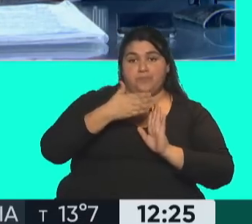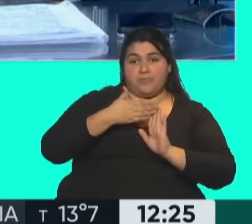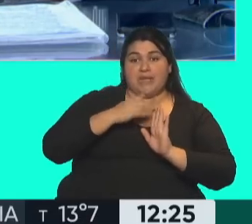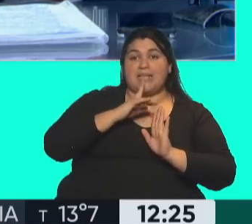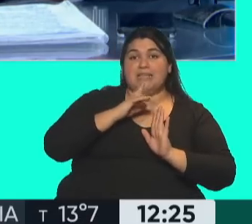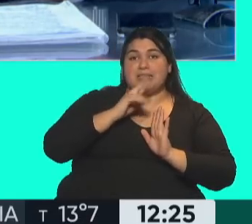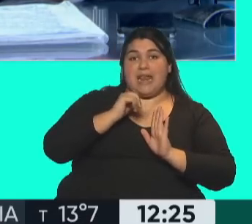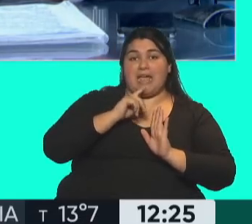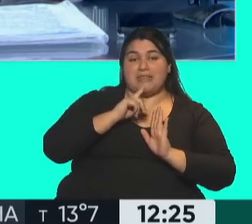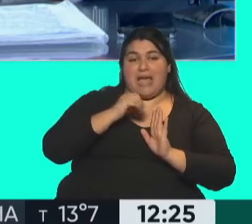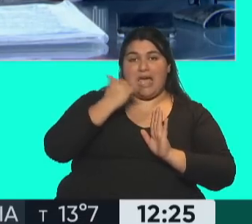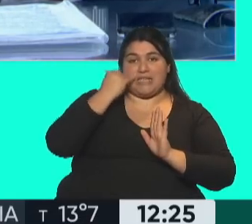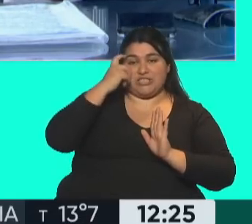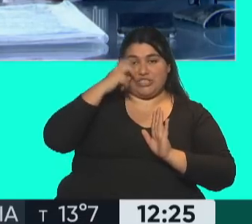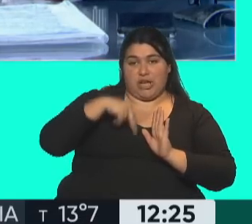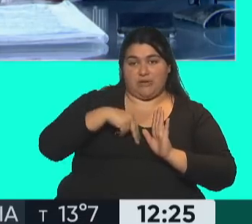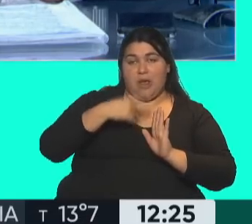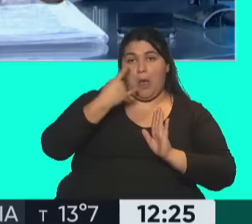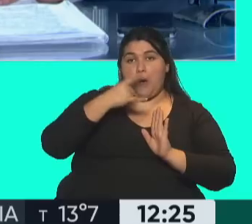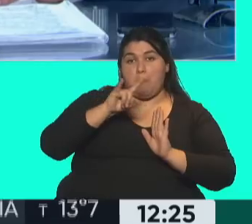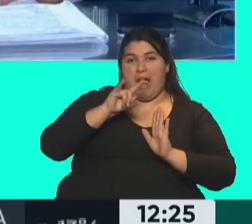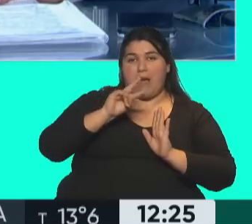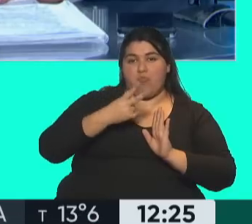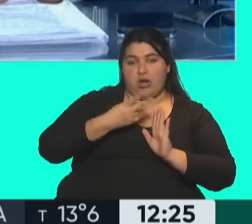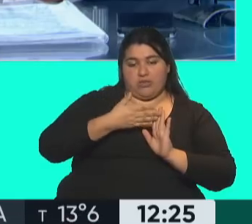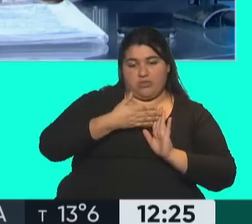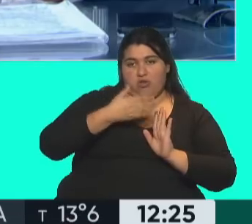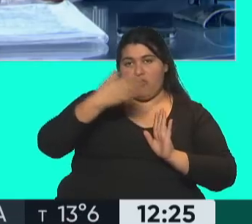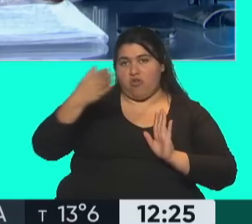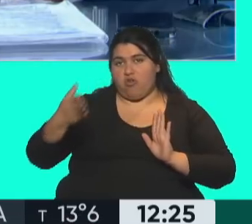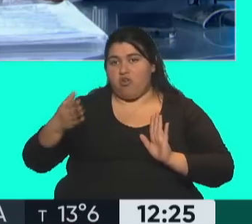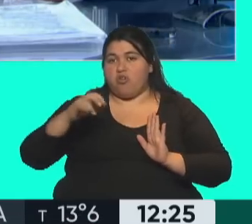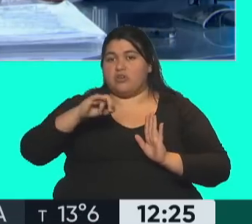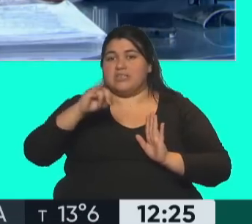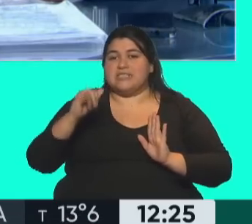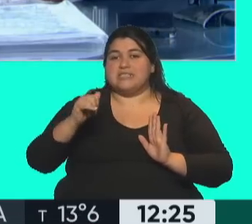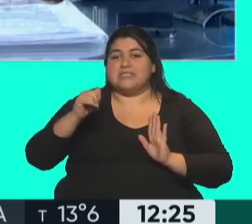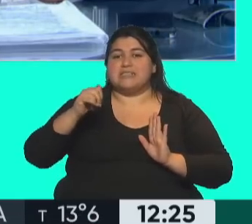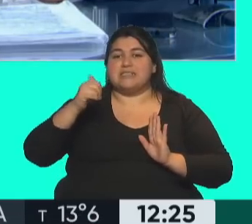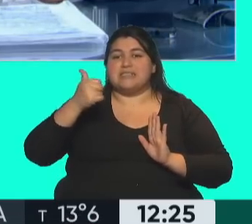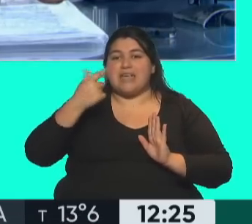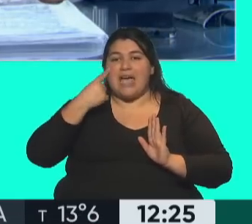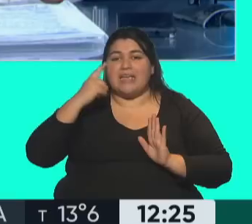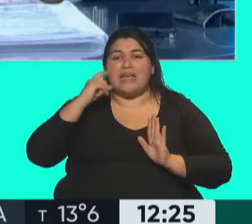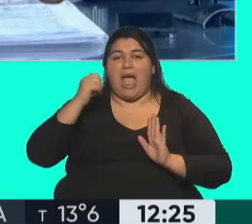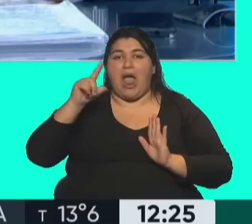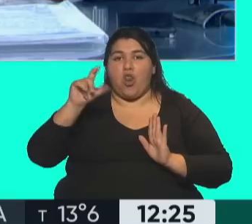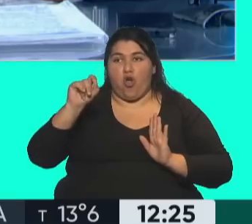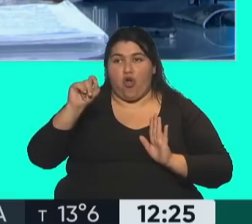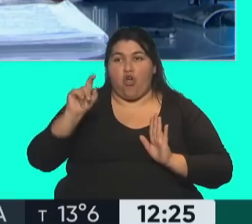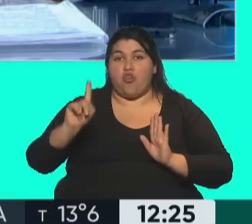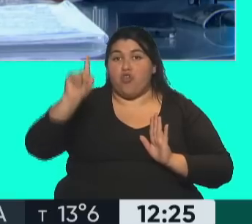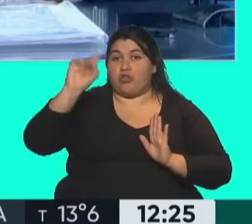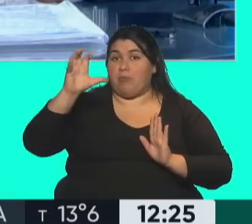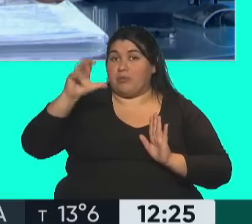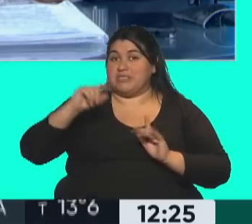esto es la salida de vaca muerta hasta saliqueló esto es en el norte o noroeste de la provincia de buenos aires- ese tramo ya